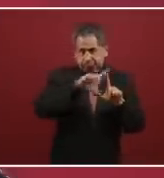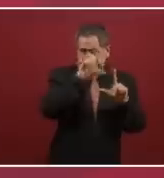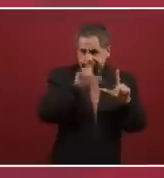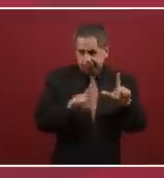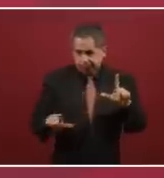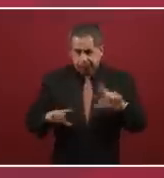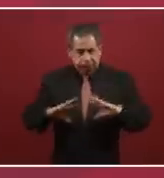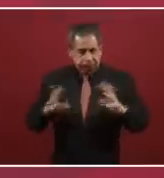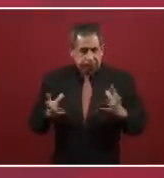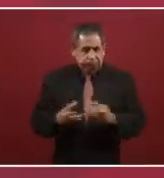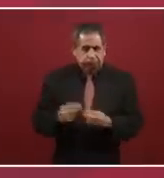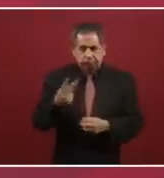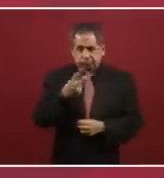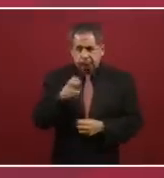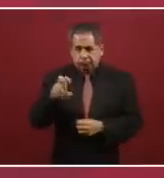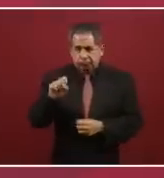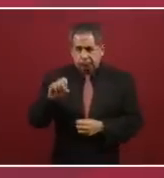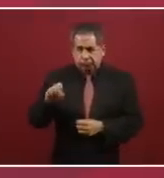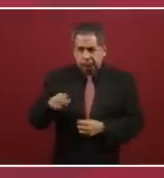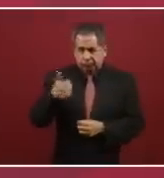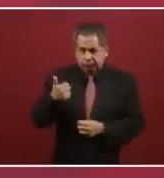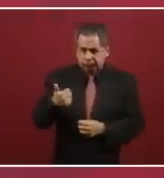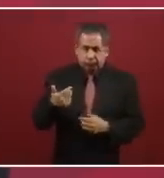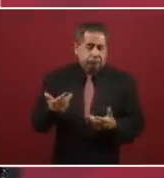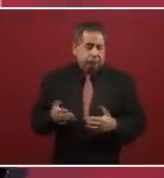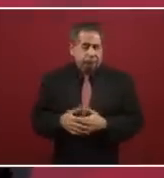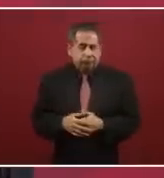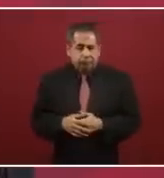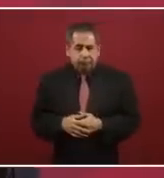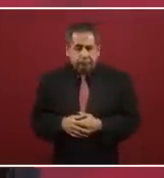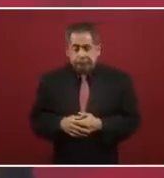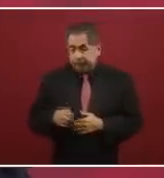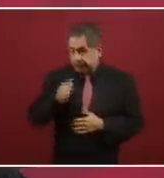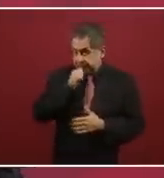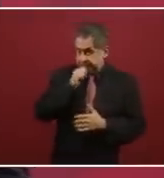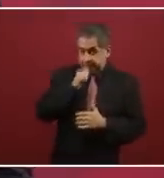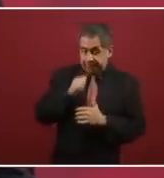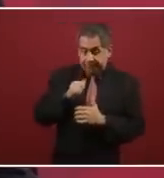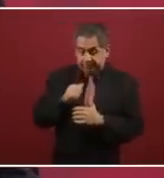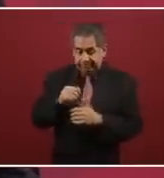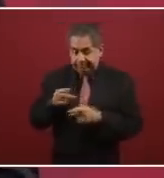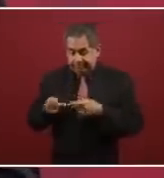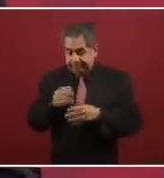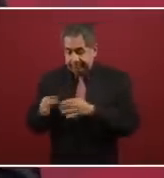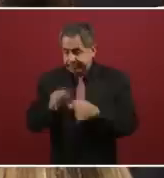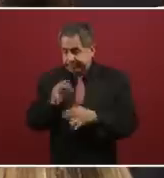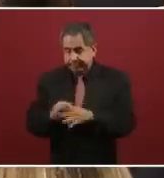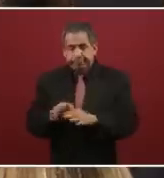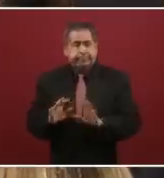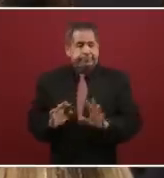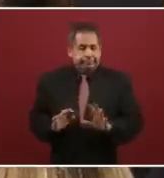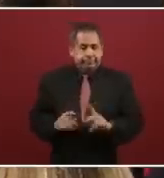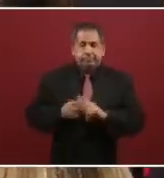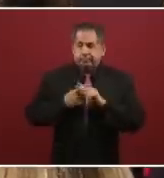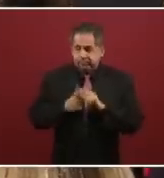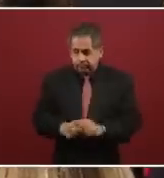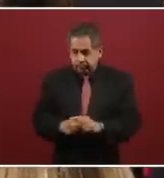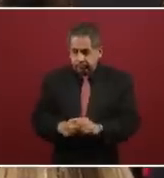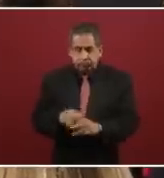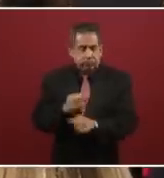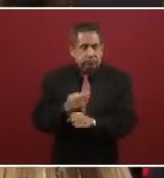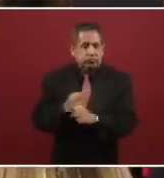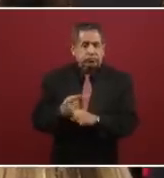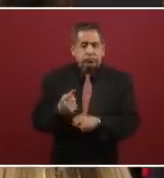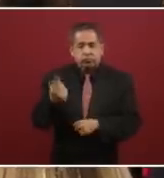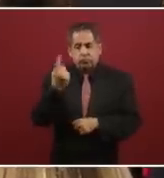Ese es el plan general. Como no se tienen todos los elementos, vamos a iniciar